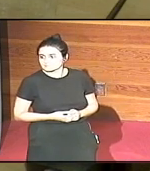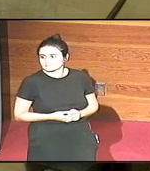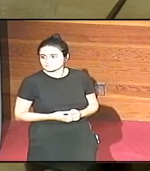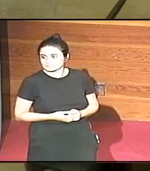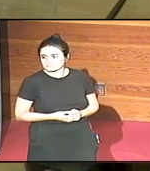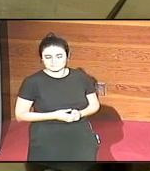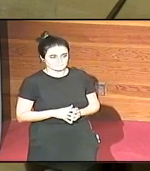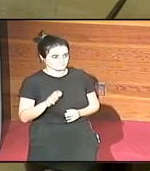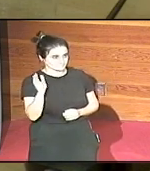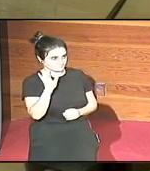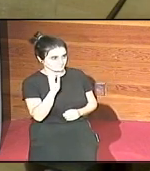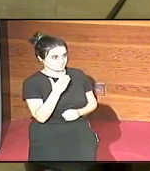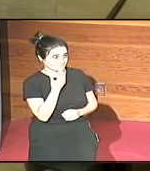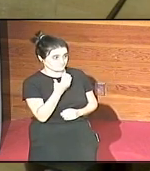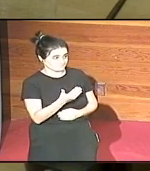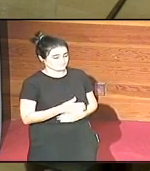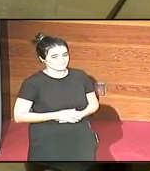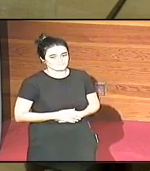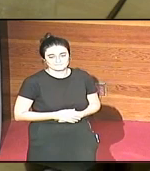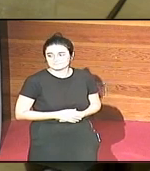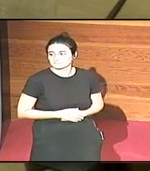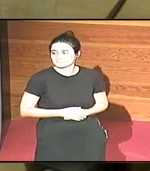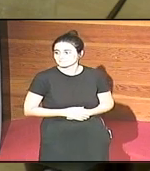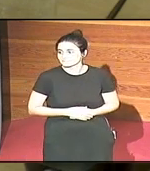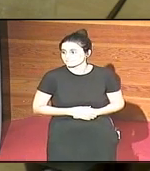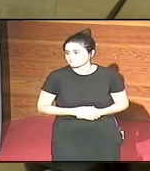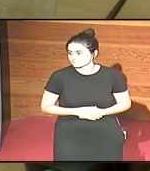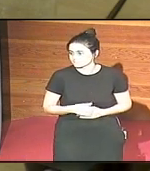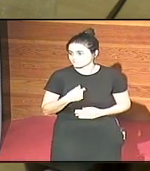Hola, muchas gracias. Tenía una pregunta,